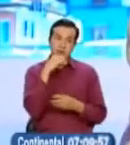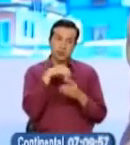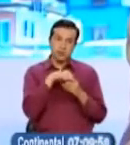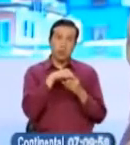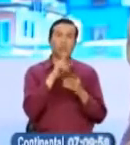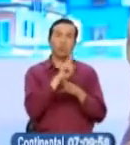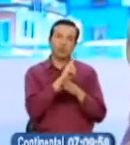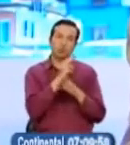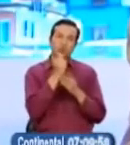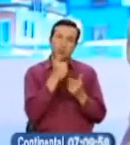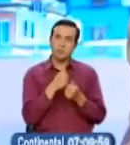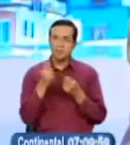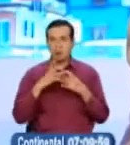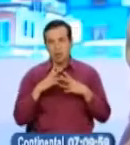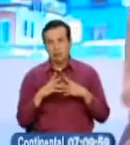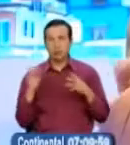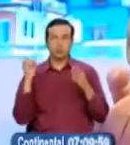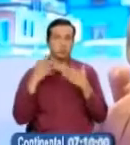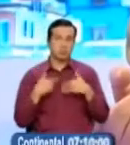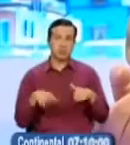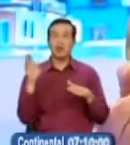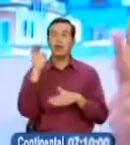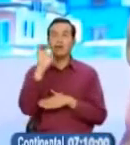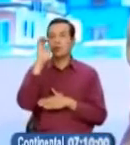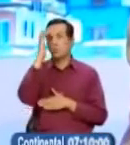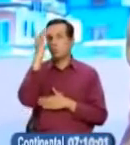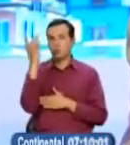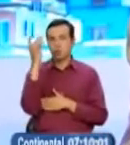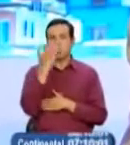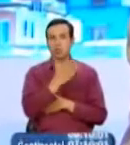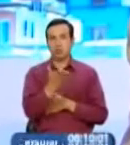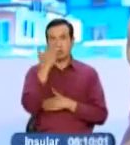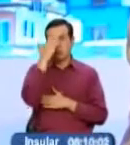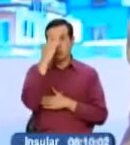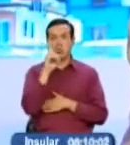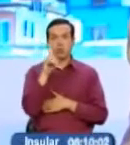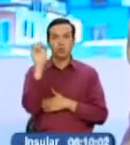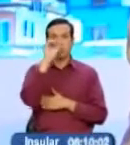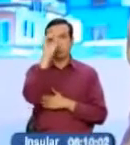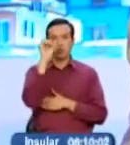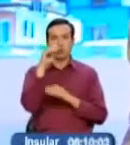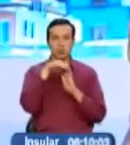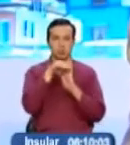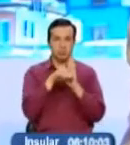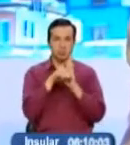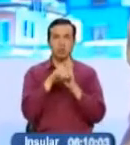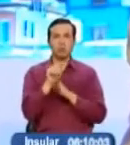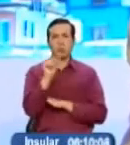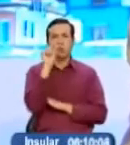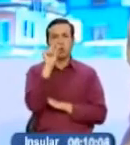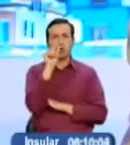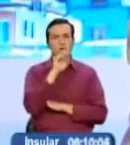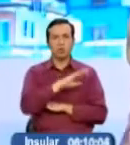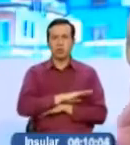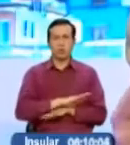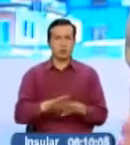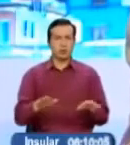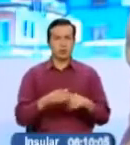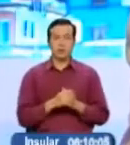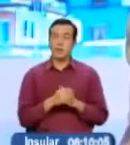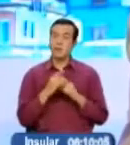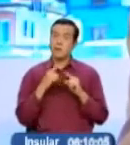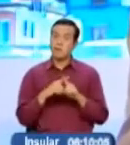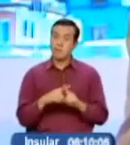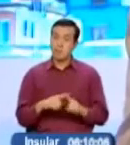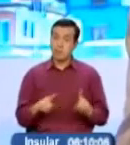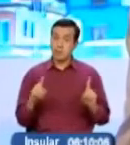inmediatamente. Entonces, esa caída con respecto a enero es solamente una caída del 1%, no es nada más que eso. Sin